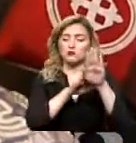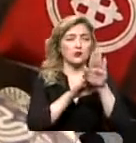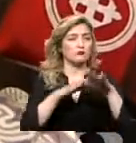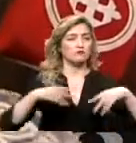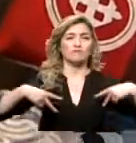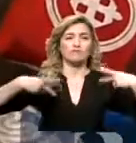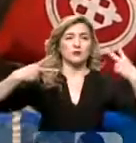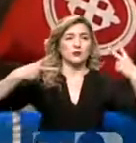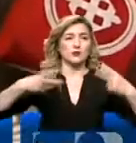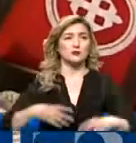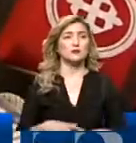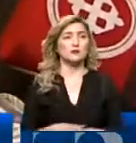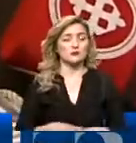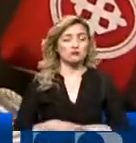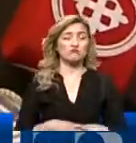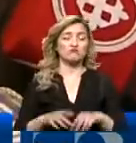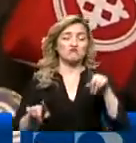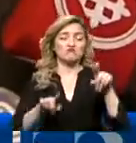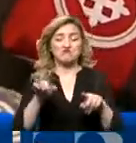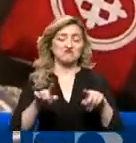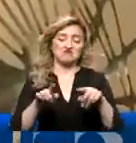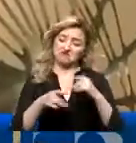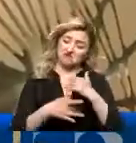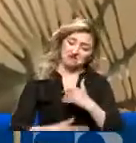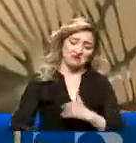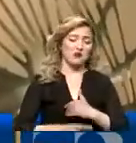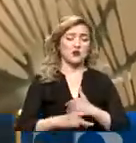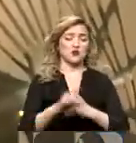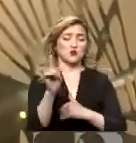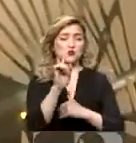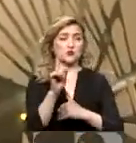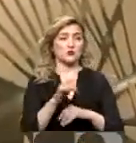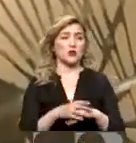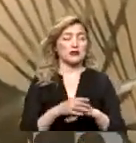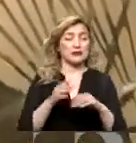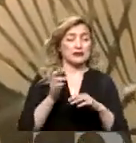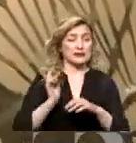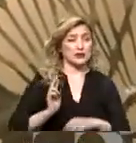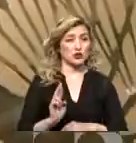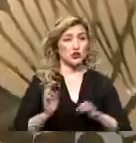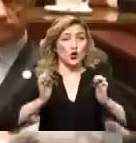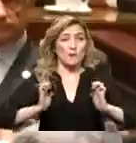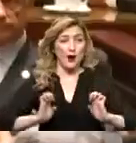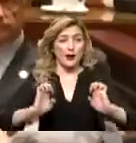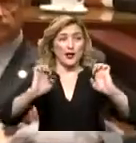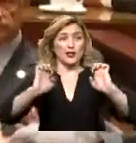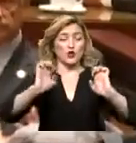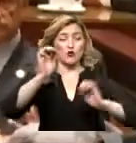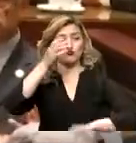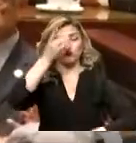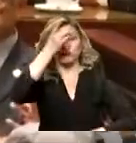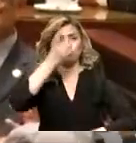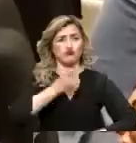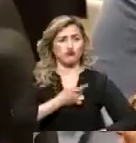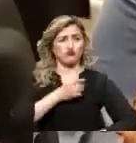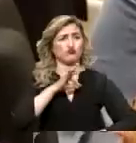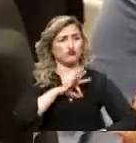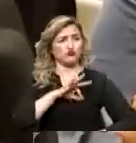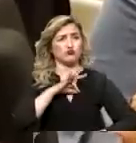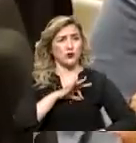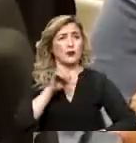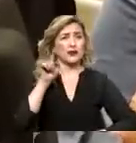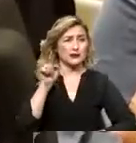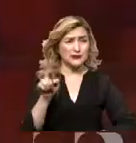va por ese camino, habrán excepciones y con justa razón. Religiosos evangélicos también se han pronunciado y sostienen que tomarán acciones